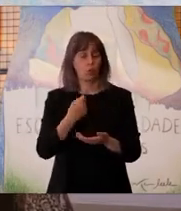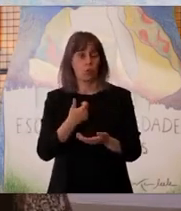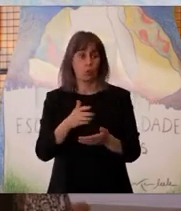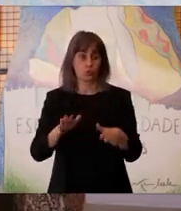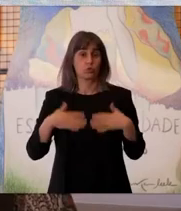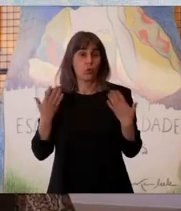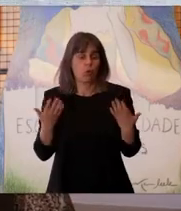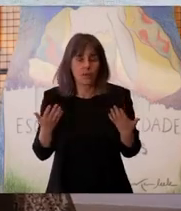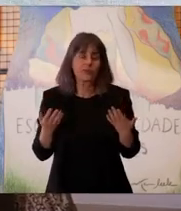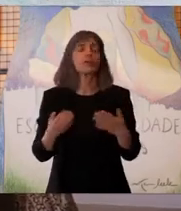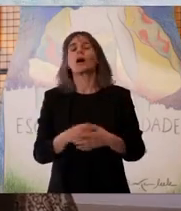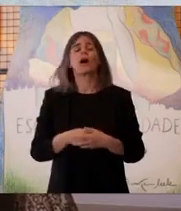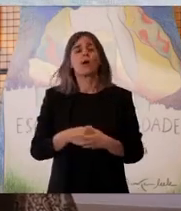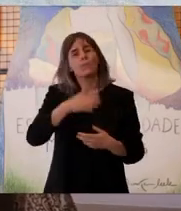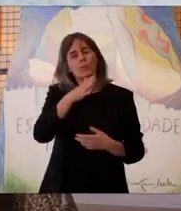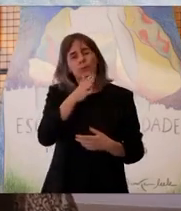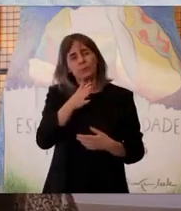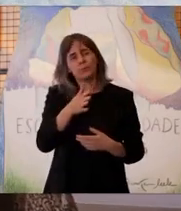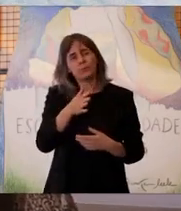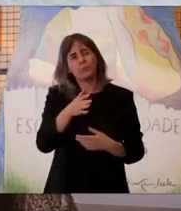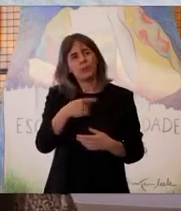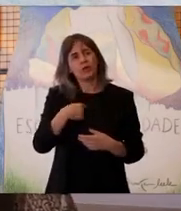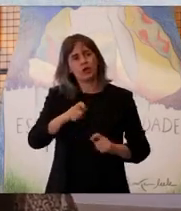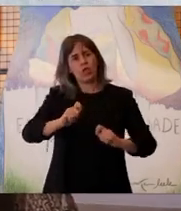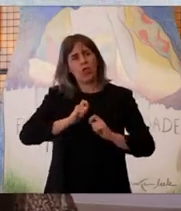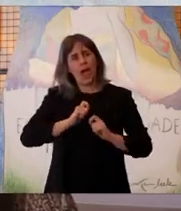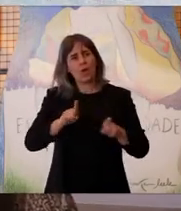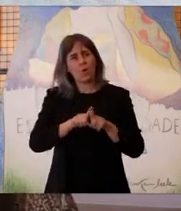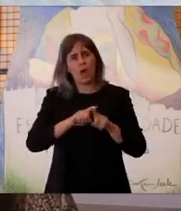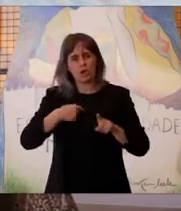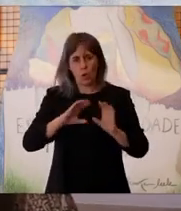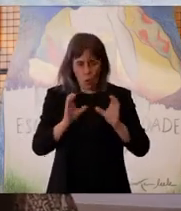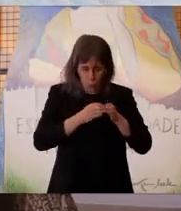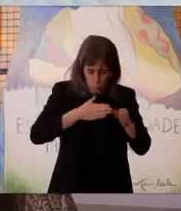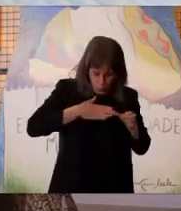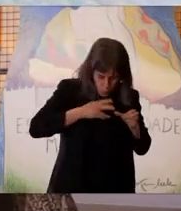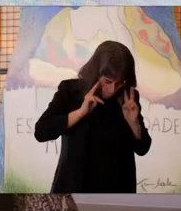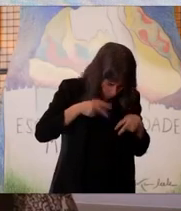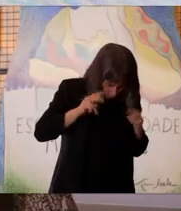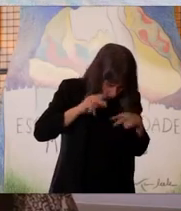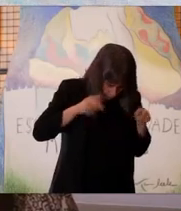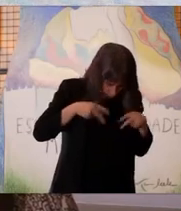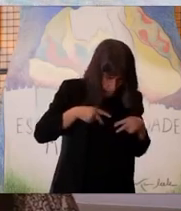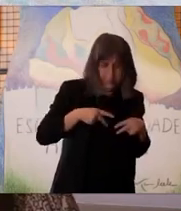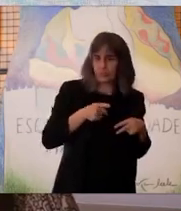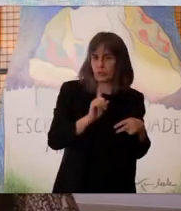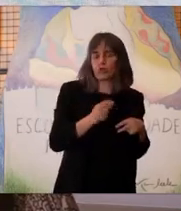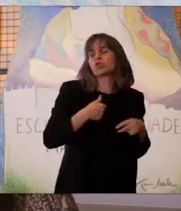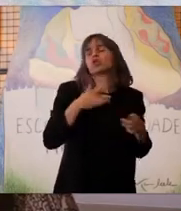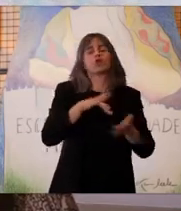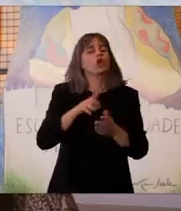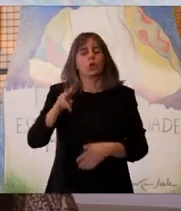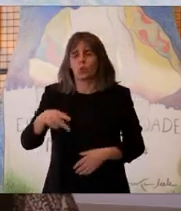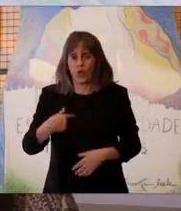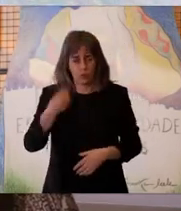me ha hecho un poco me ha hecho menos sectaria nunca he sido sectaria y creo que el sectarismo es uno de los grandes males de la política